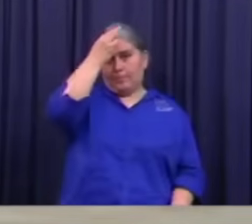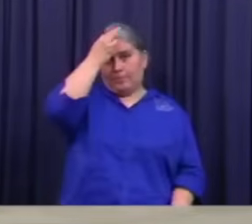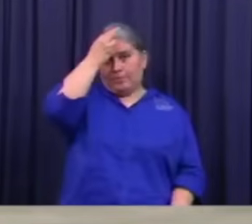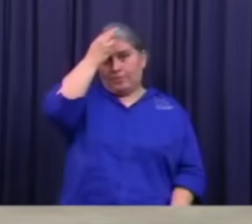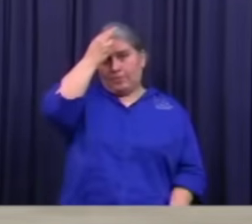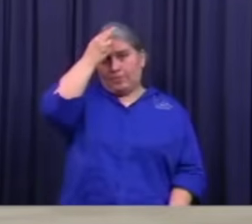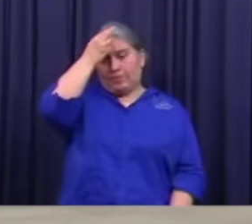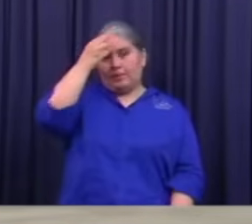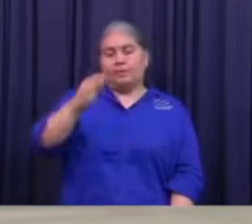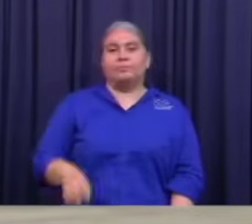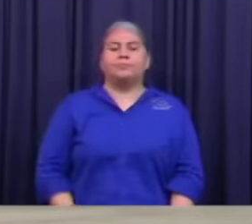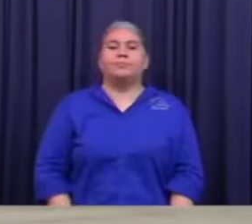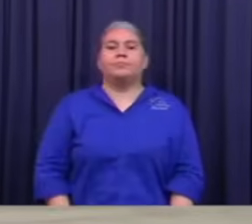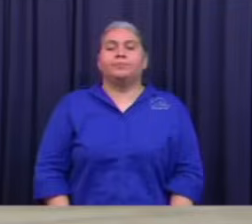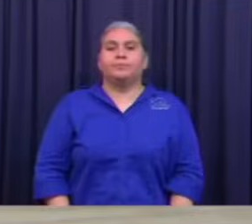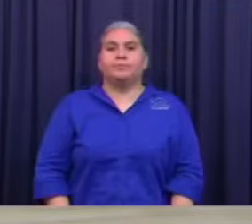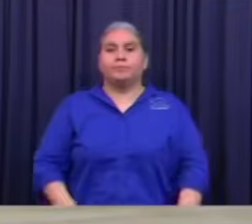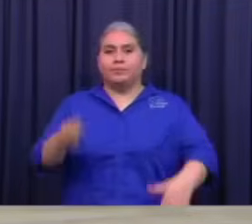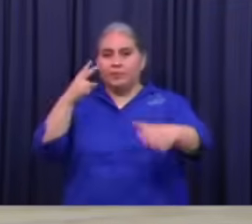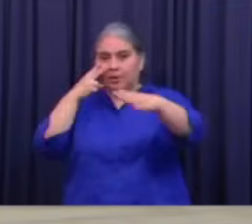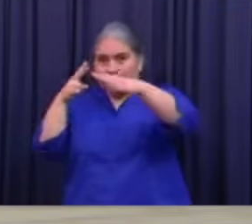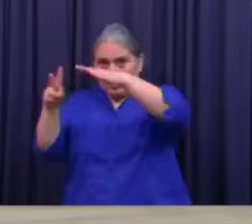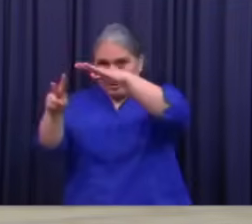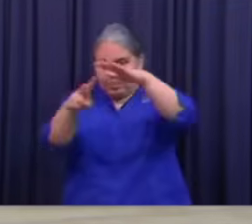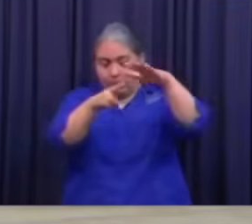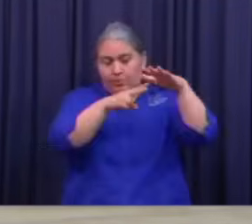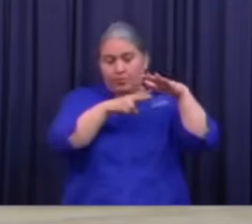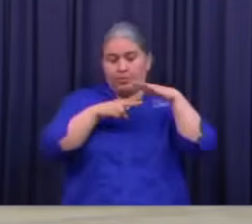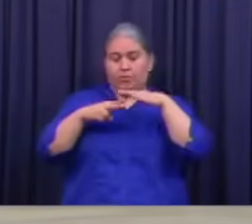te da visión provisión restauración